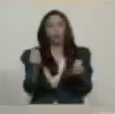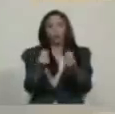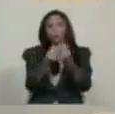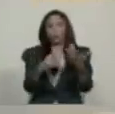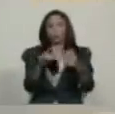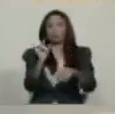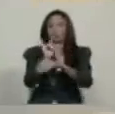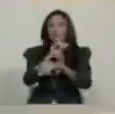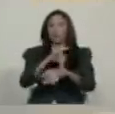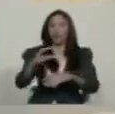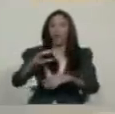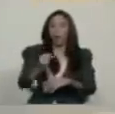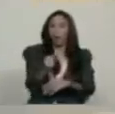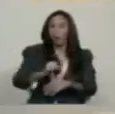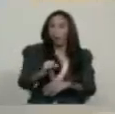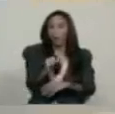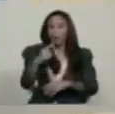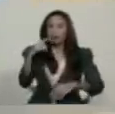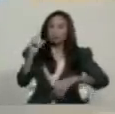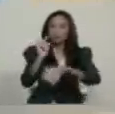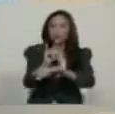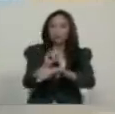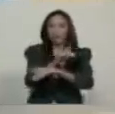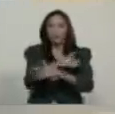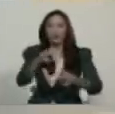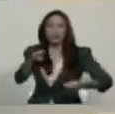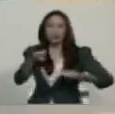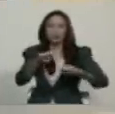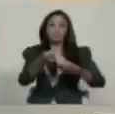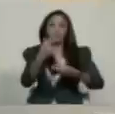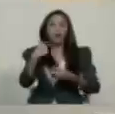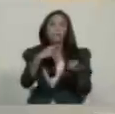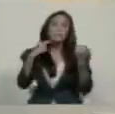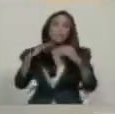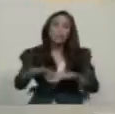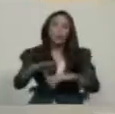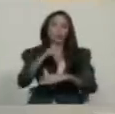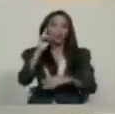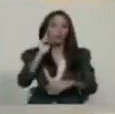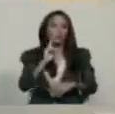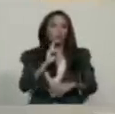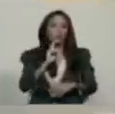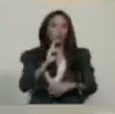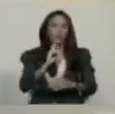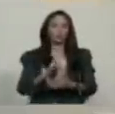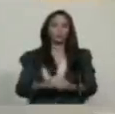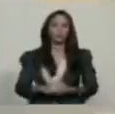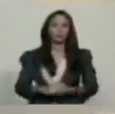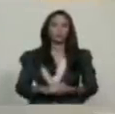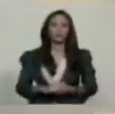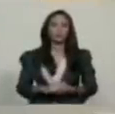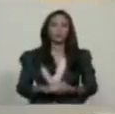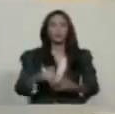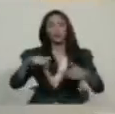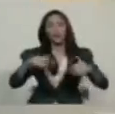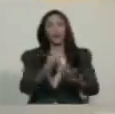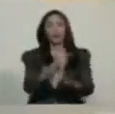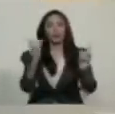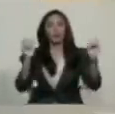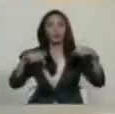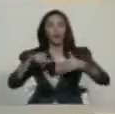para apuñalear a uno de los padres fundadores de la Suramérica libre e